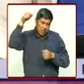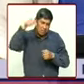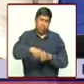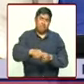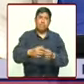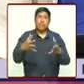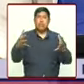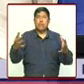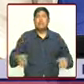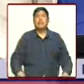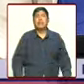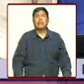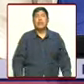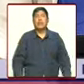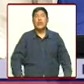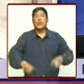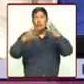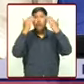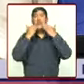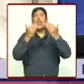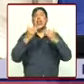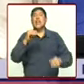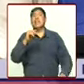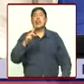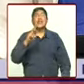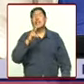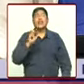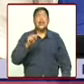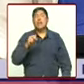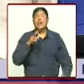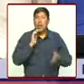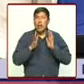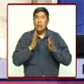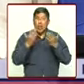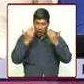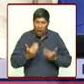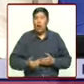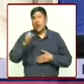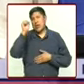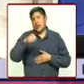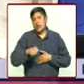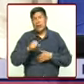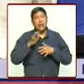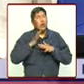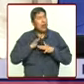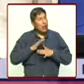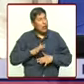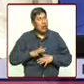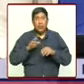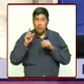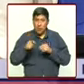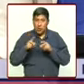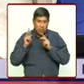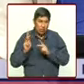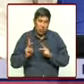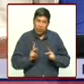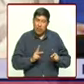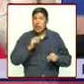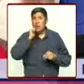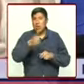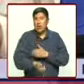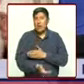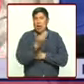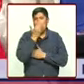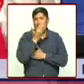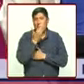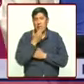terroristas. Kevin, te agradezco mucho por habernos conversado. Te dejamos ahora sí ya un poco más tranquilo porque tienes que prepararte, me imagino, para